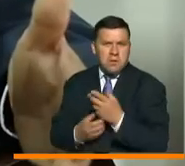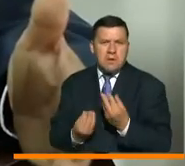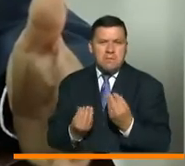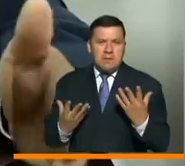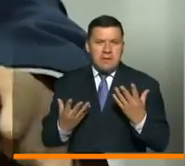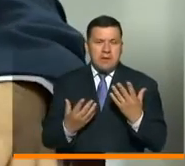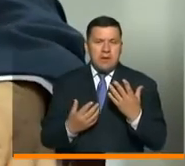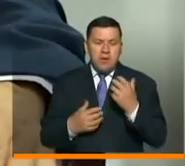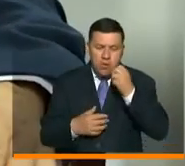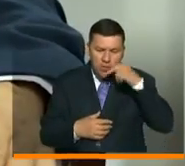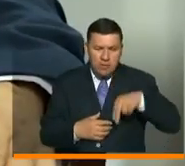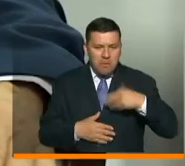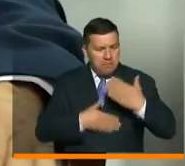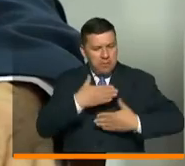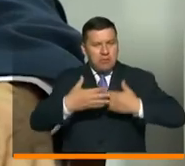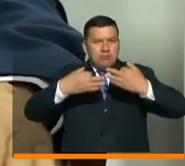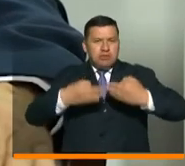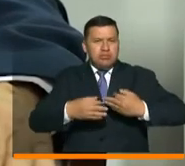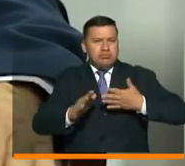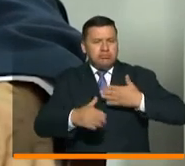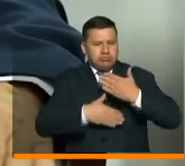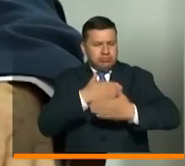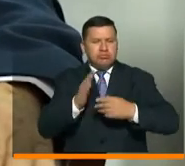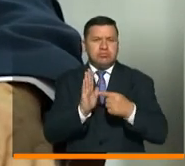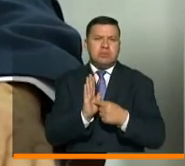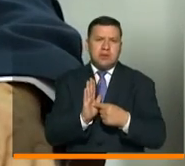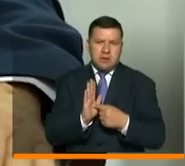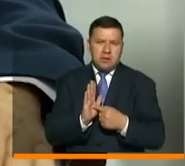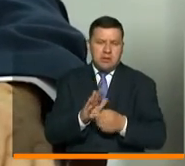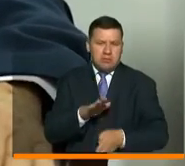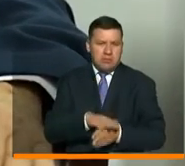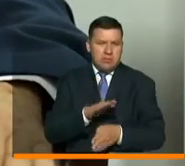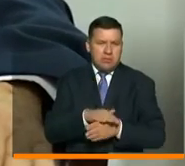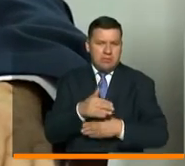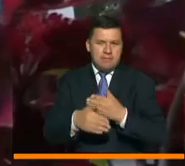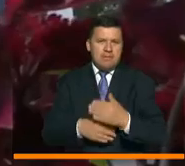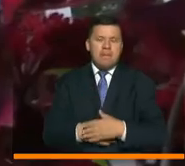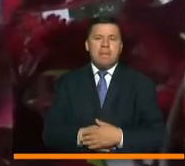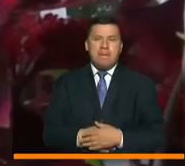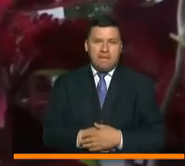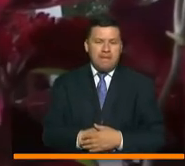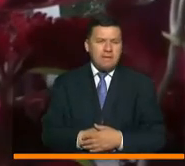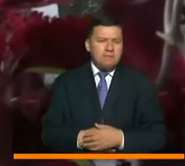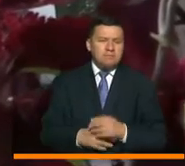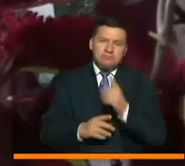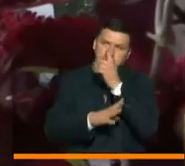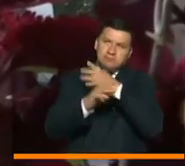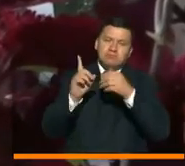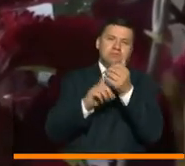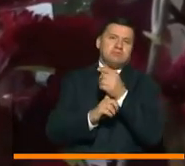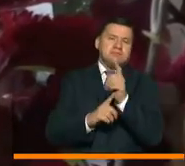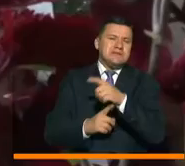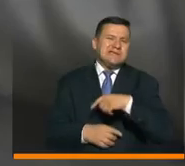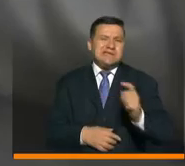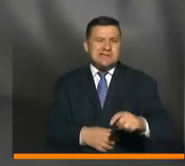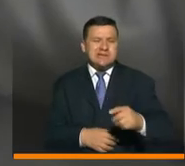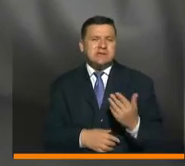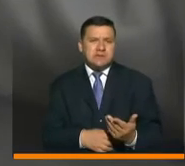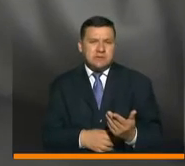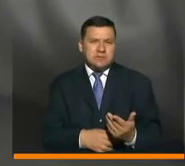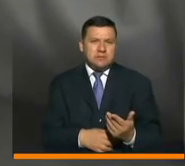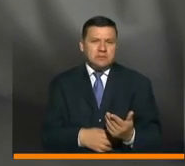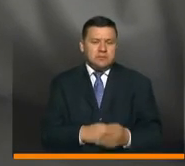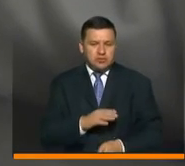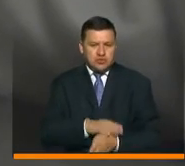la humanidad, el proceso formativo se siga desarrollando. Esa esperanza que necesitamos